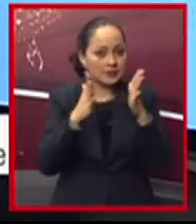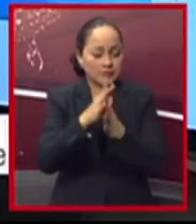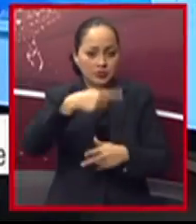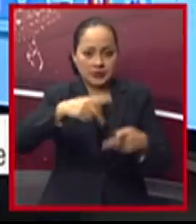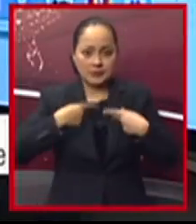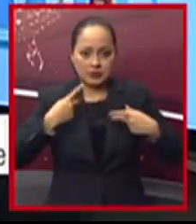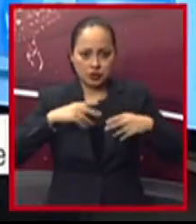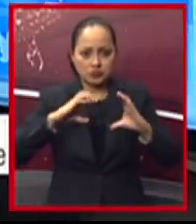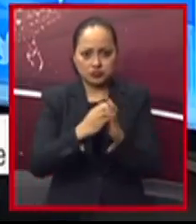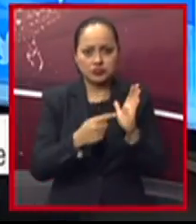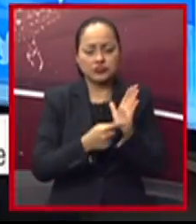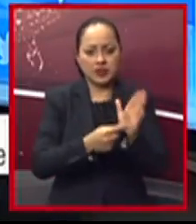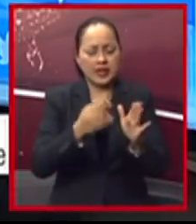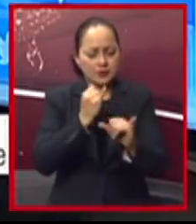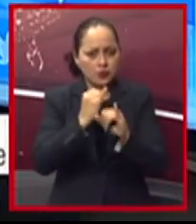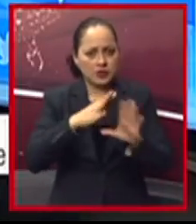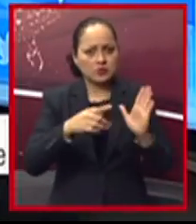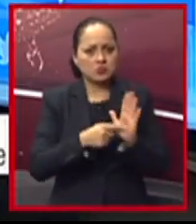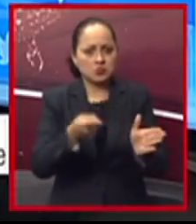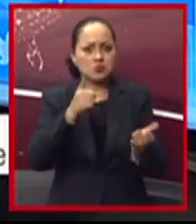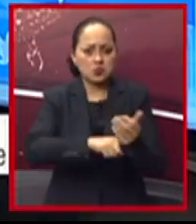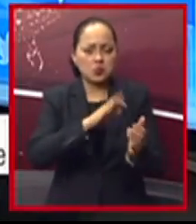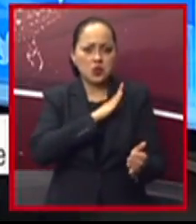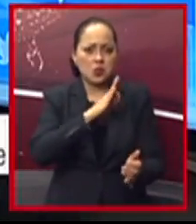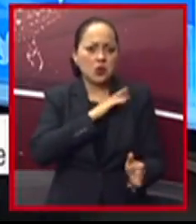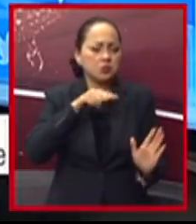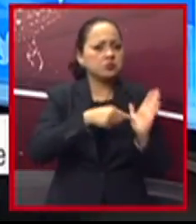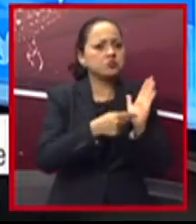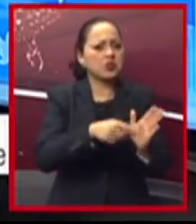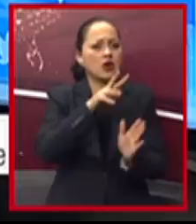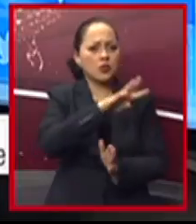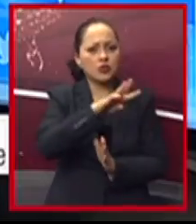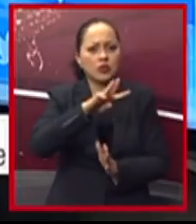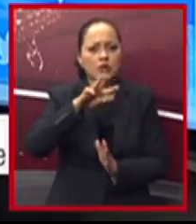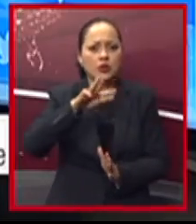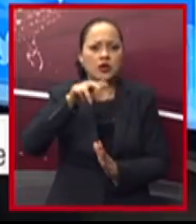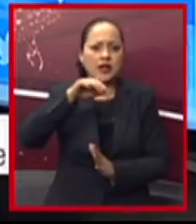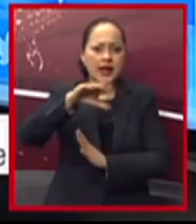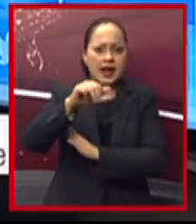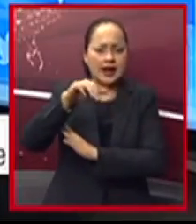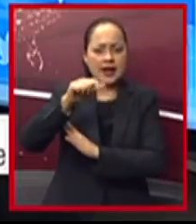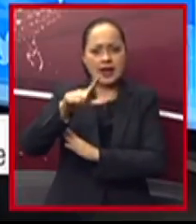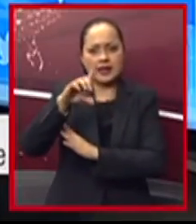cuentas. Toda la información la puede encontrar usted en la página del Canal del Congreso,